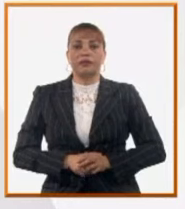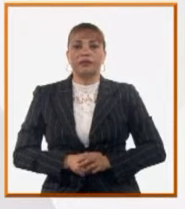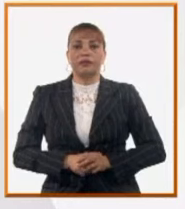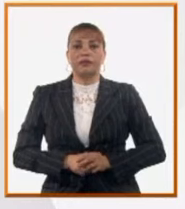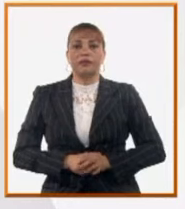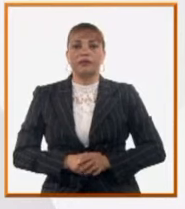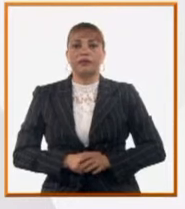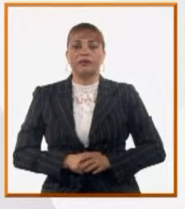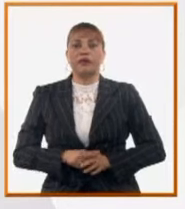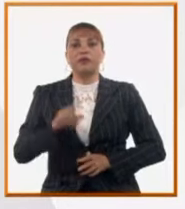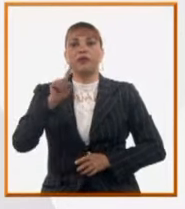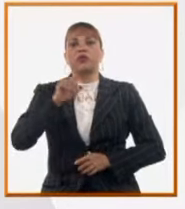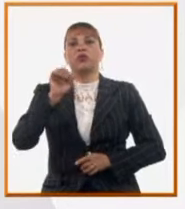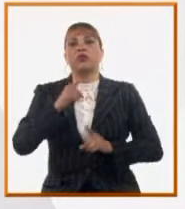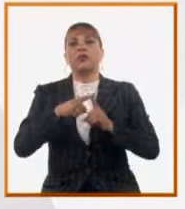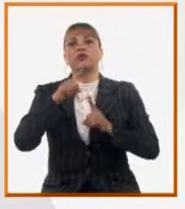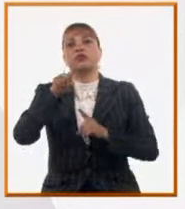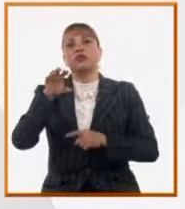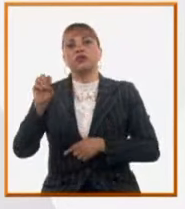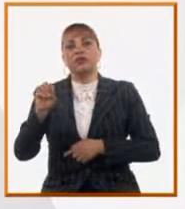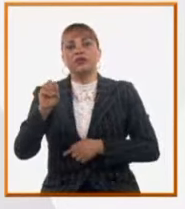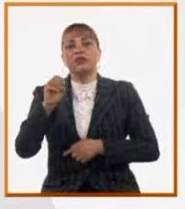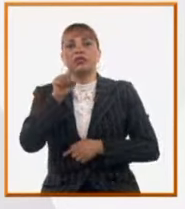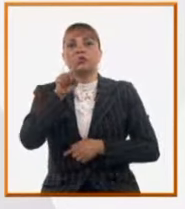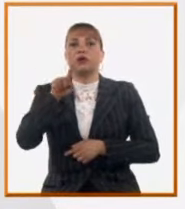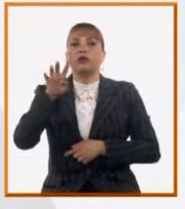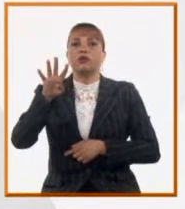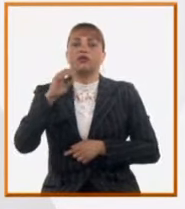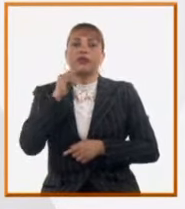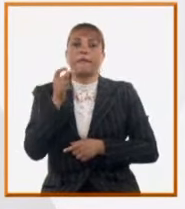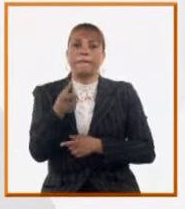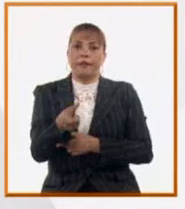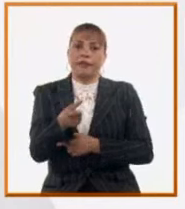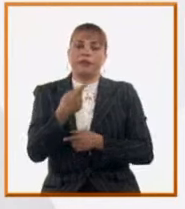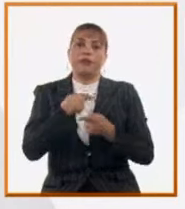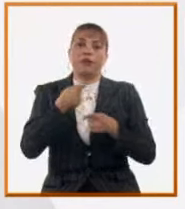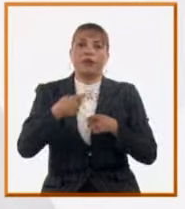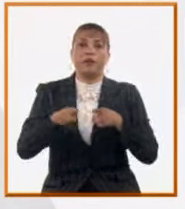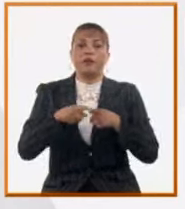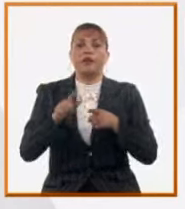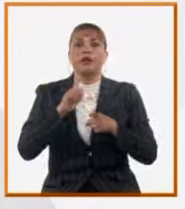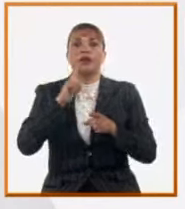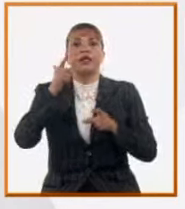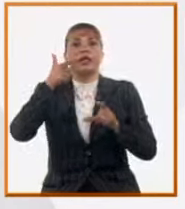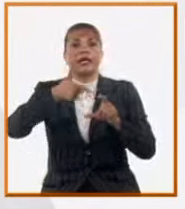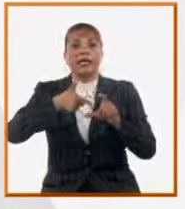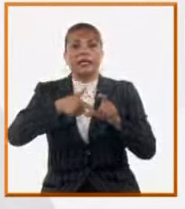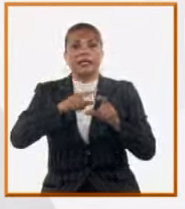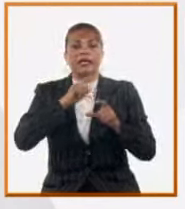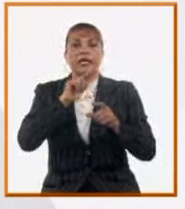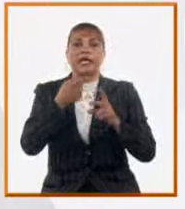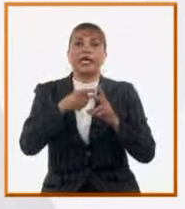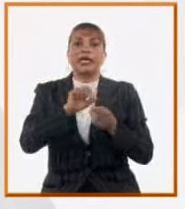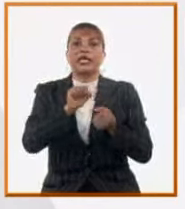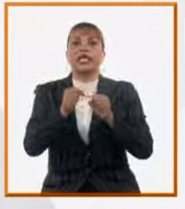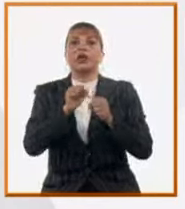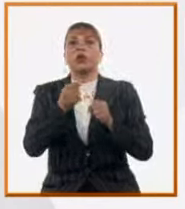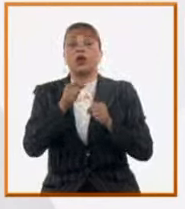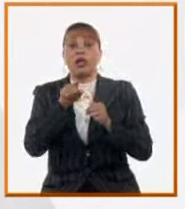120 sería de 114 pesos en el caso del combustible la gasolina regular eh